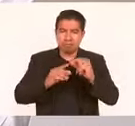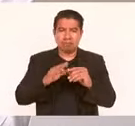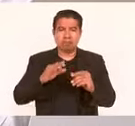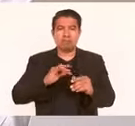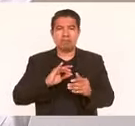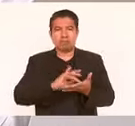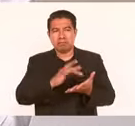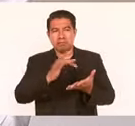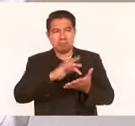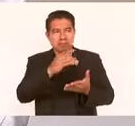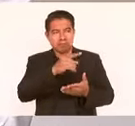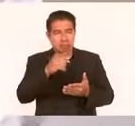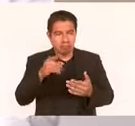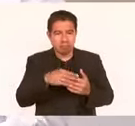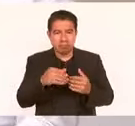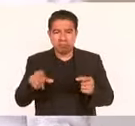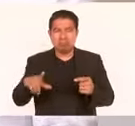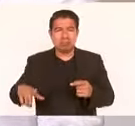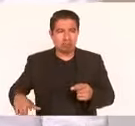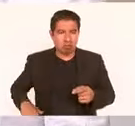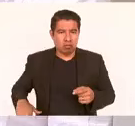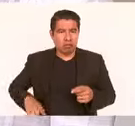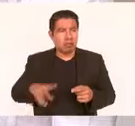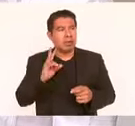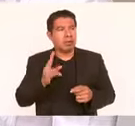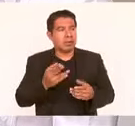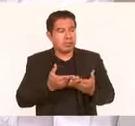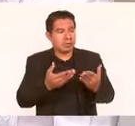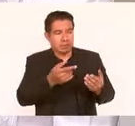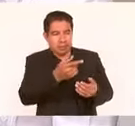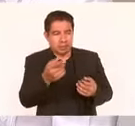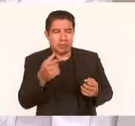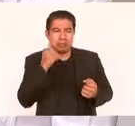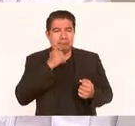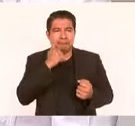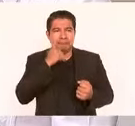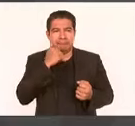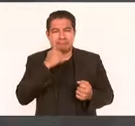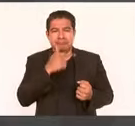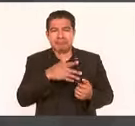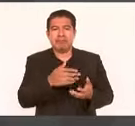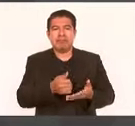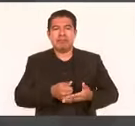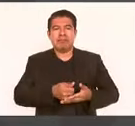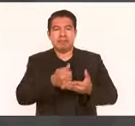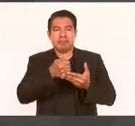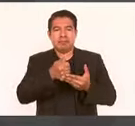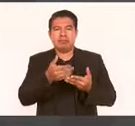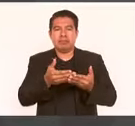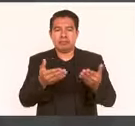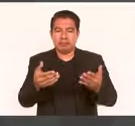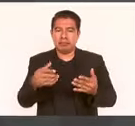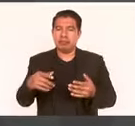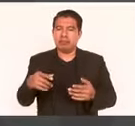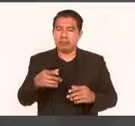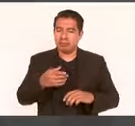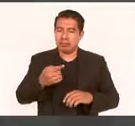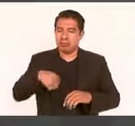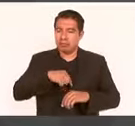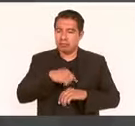mucho a los gobernadores, hemos contado siempre en este programa de